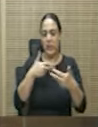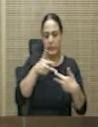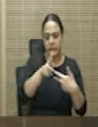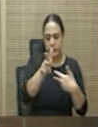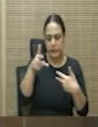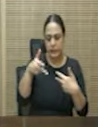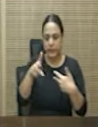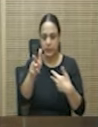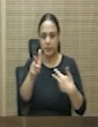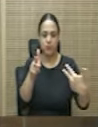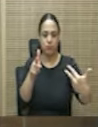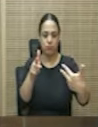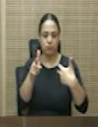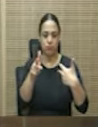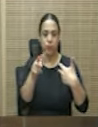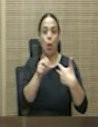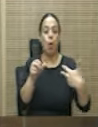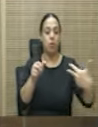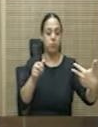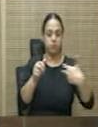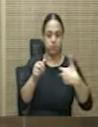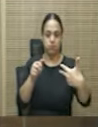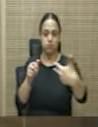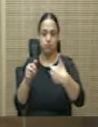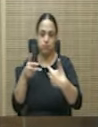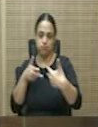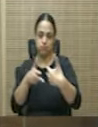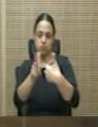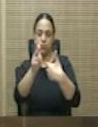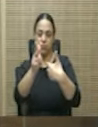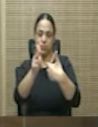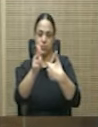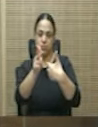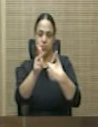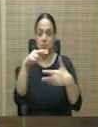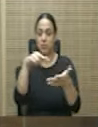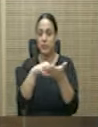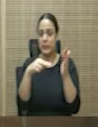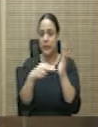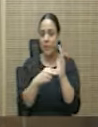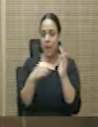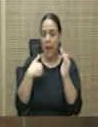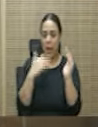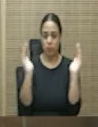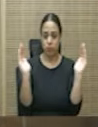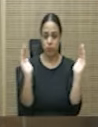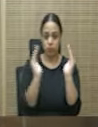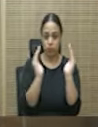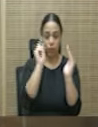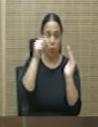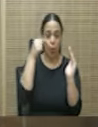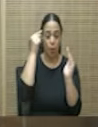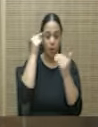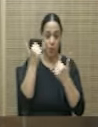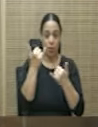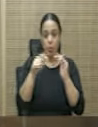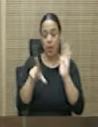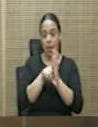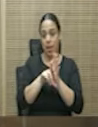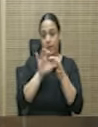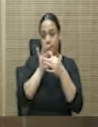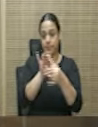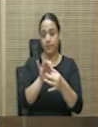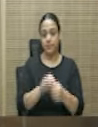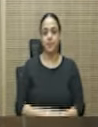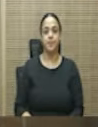costarricense utiliza menos del 37 por ciento de ancho que aunque autoriza la legislación vigente por